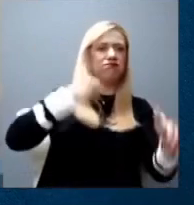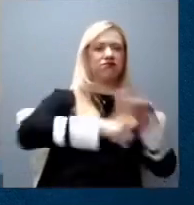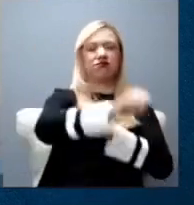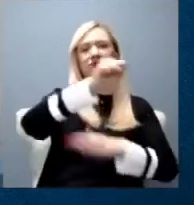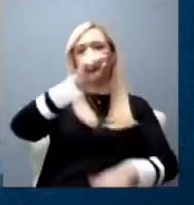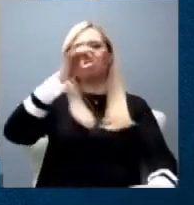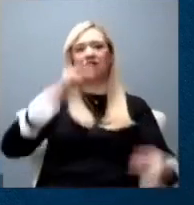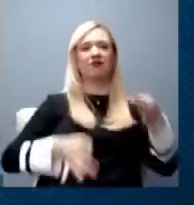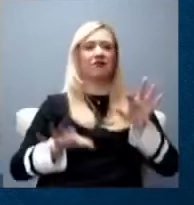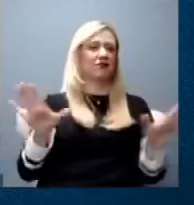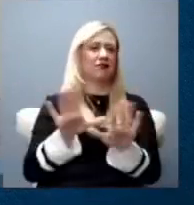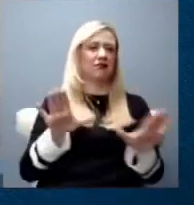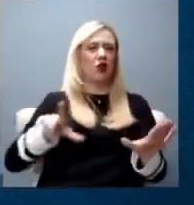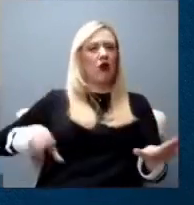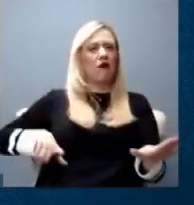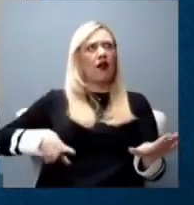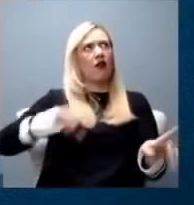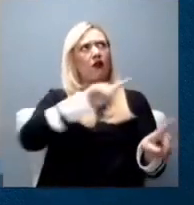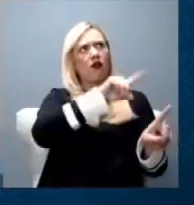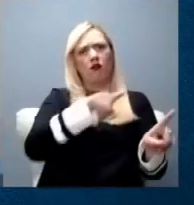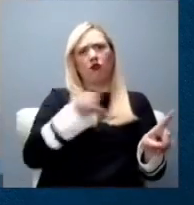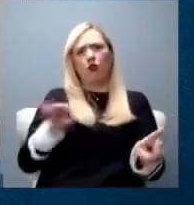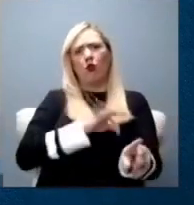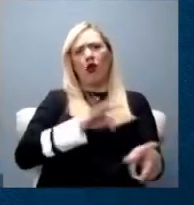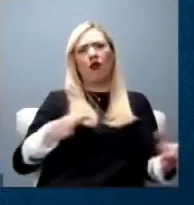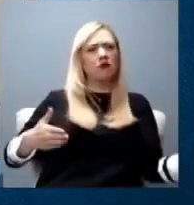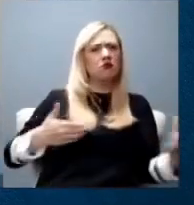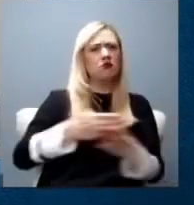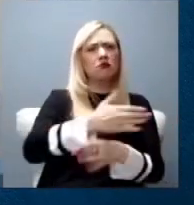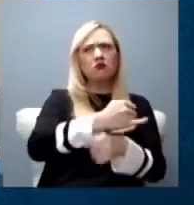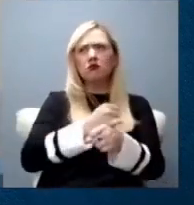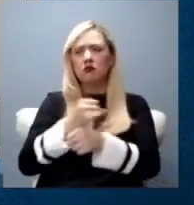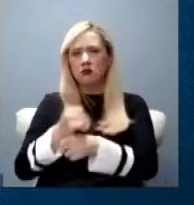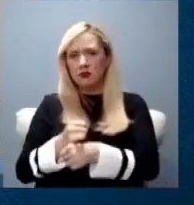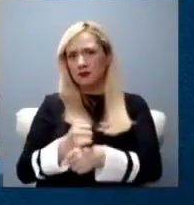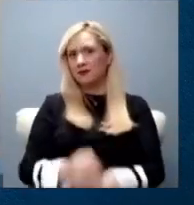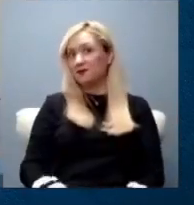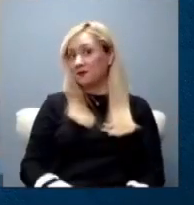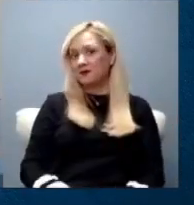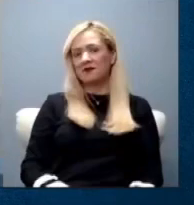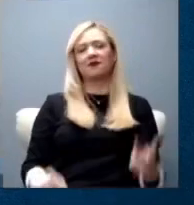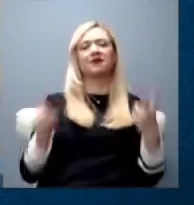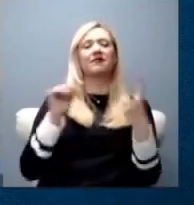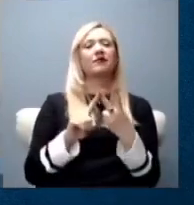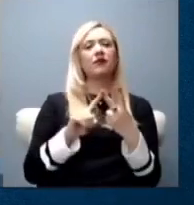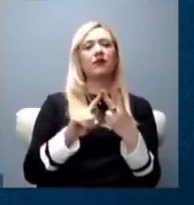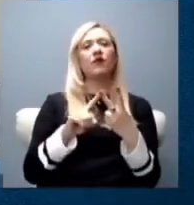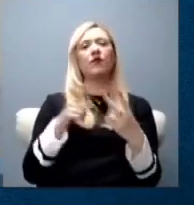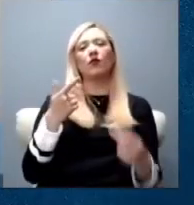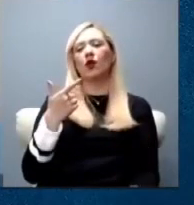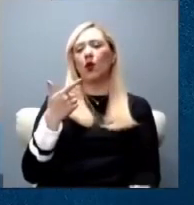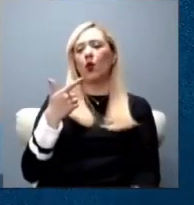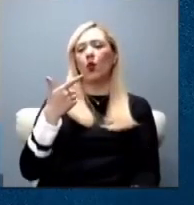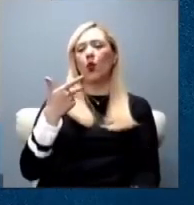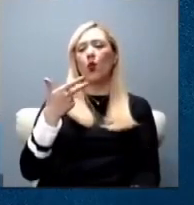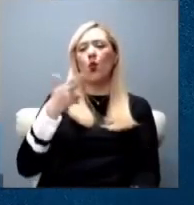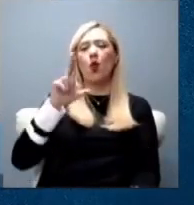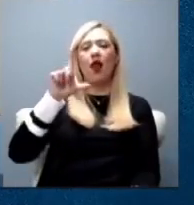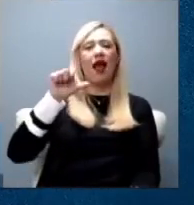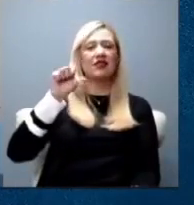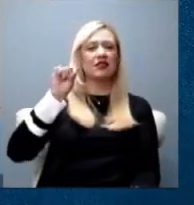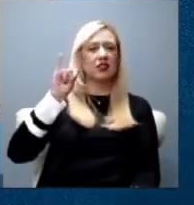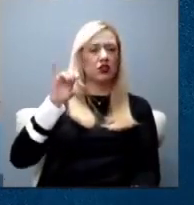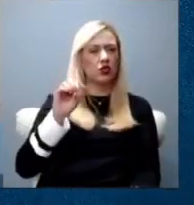interés público. Un segundo ejemplo de esta idea de efectos expansivos tiene que ver con el caso Bulacio, ¿no? Y la limitación de